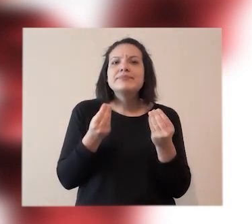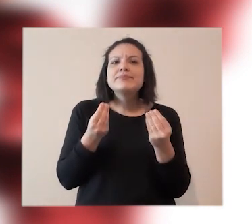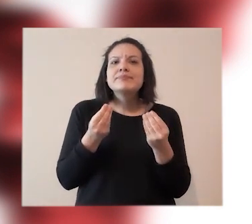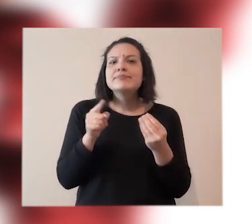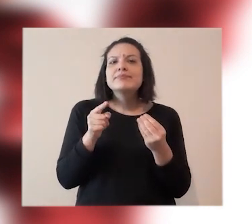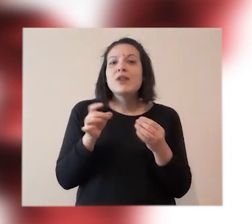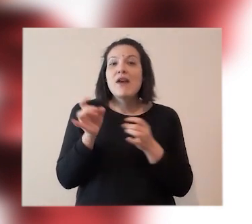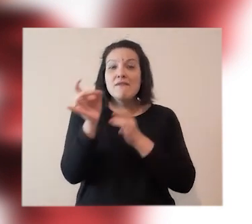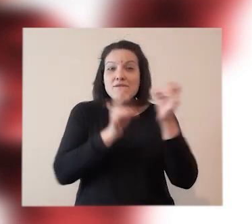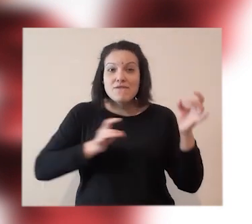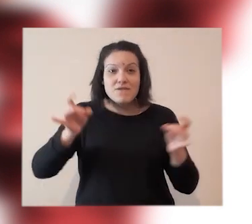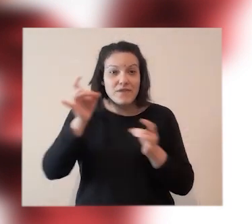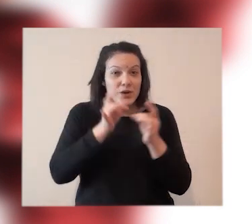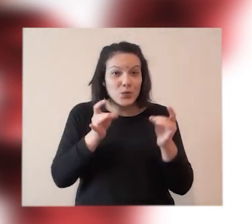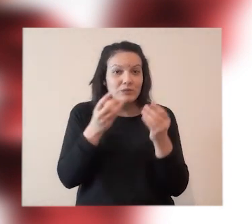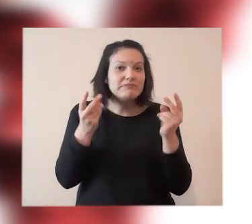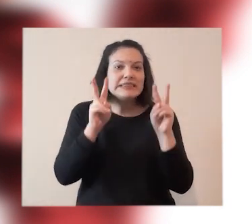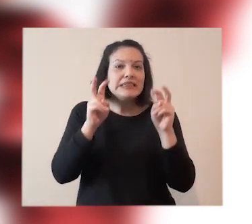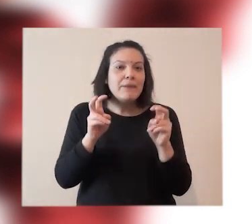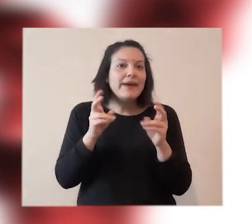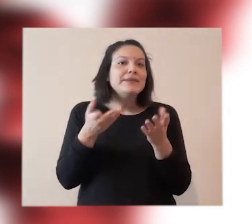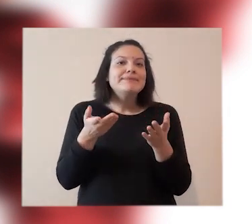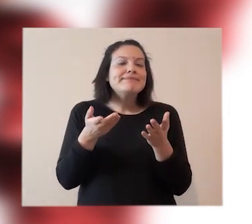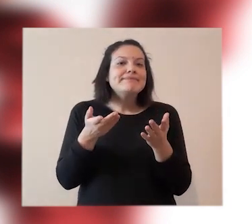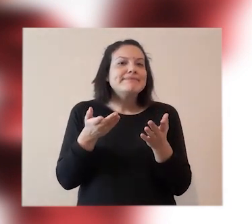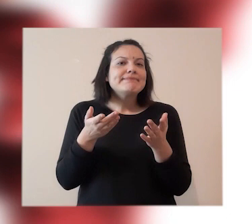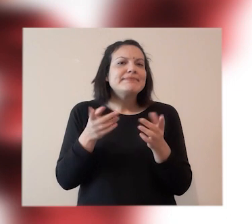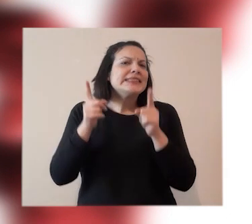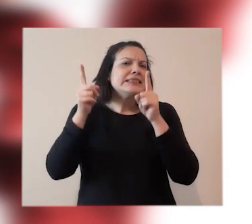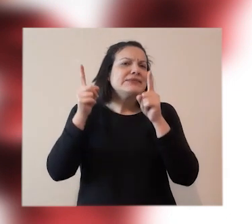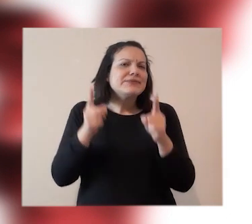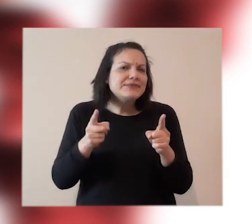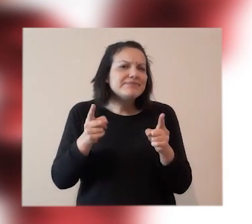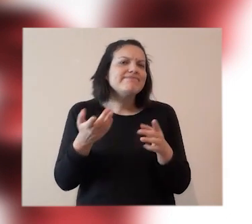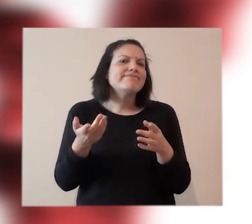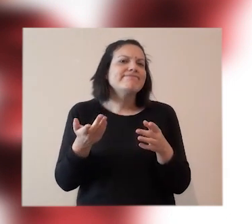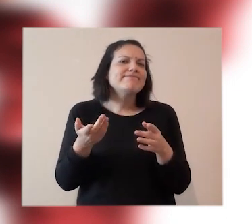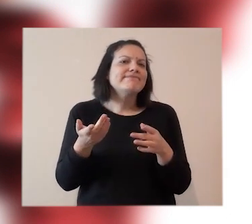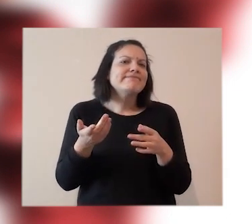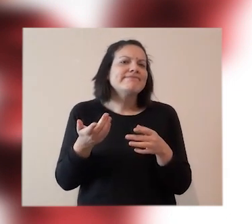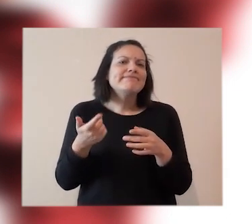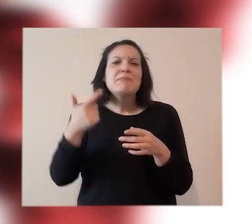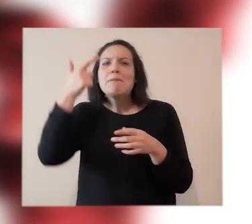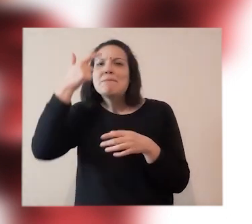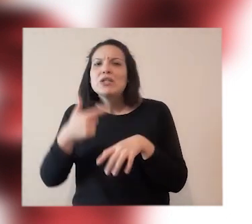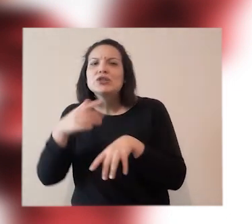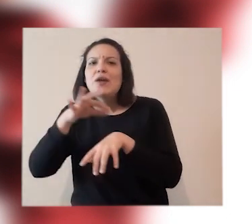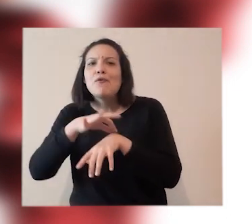tiene este virus una vez que es eliminado por una persona que está infectada, está